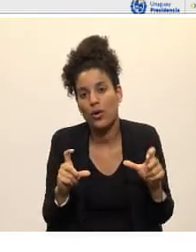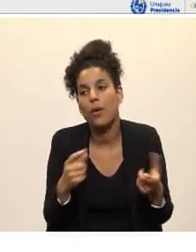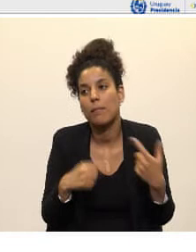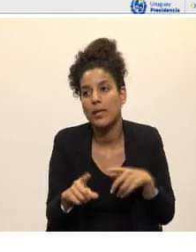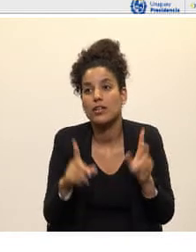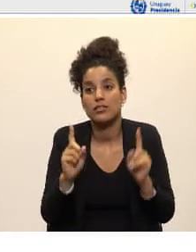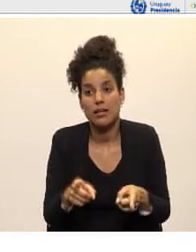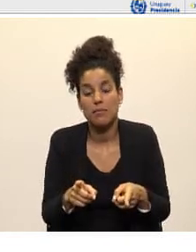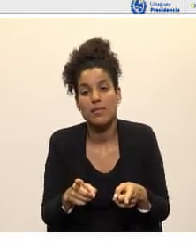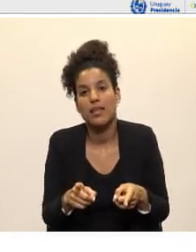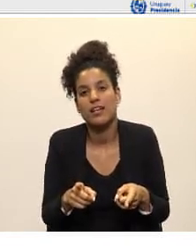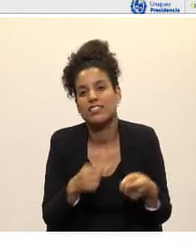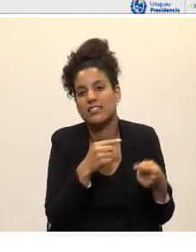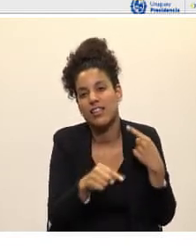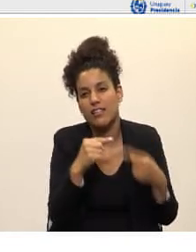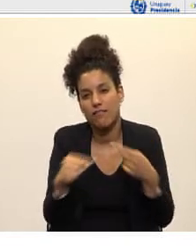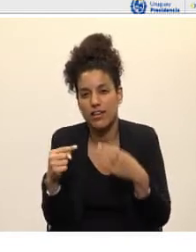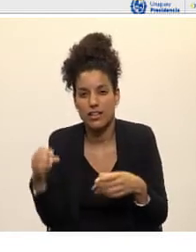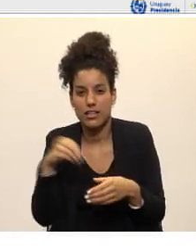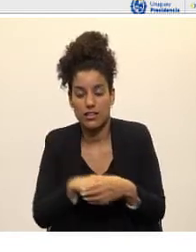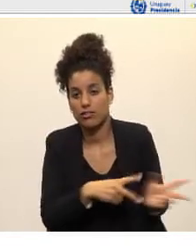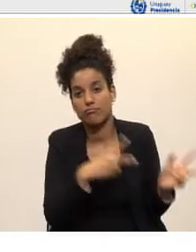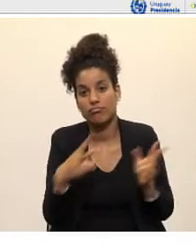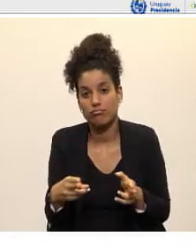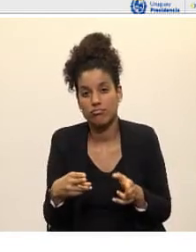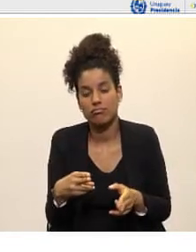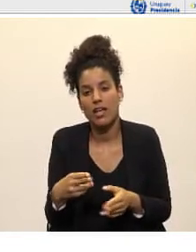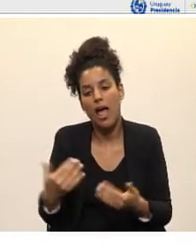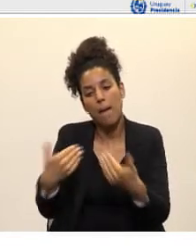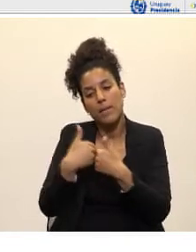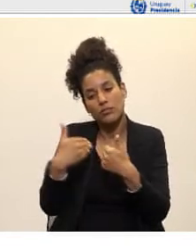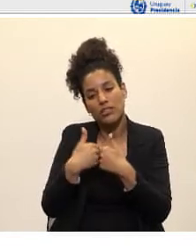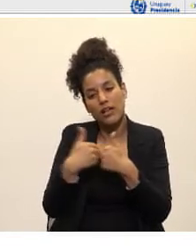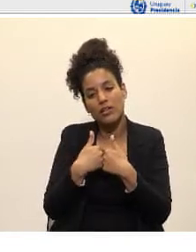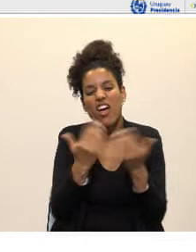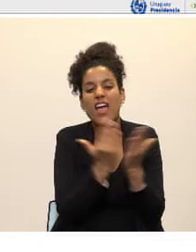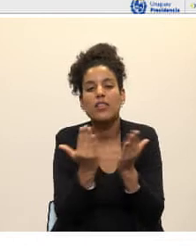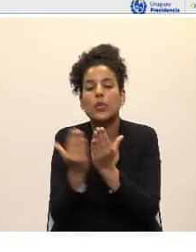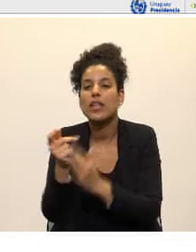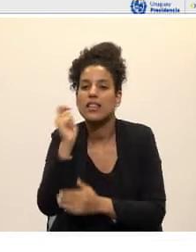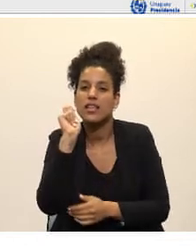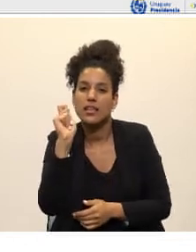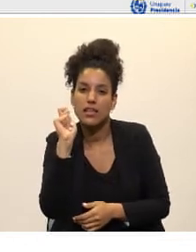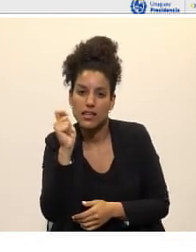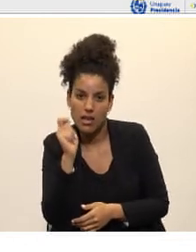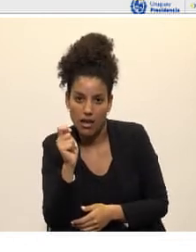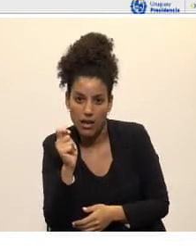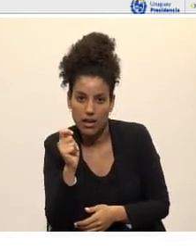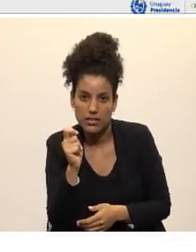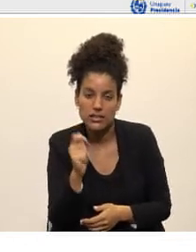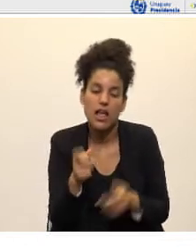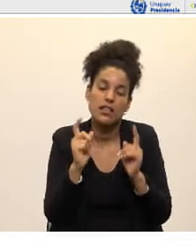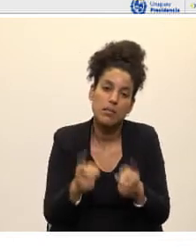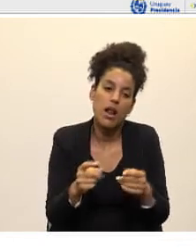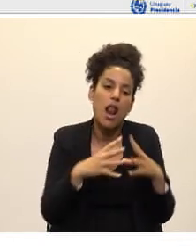intrageneracionales. Volvamos a preguntarnos quiénes son nuestros estudiantes y también qué es la escuela hoy. Yo creo